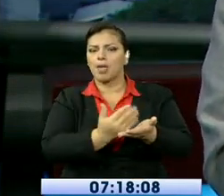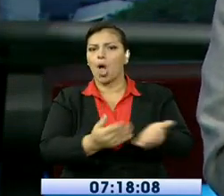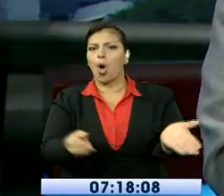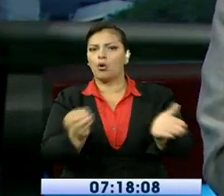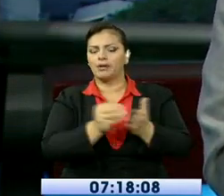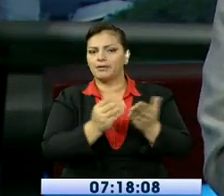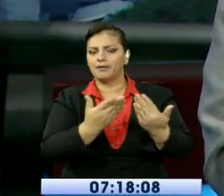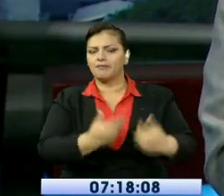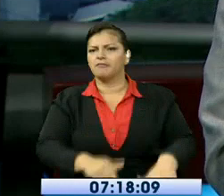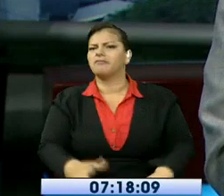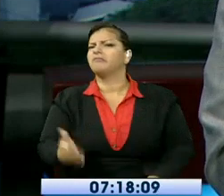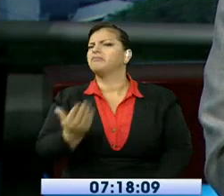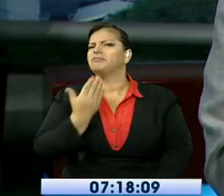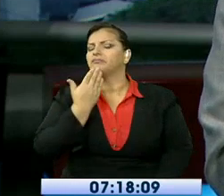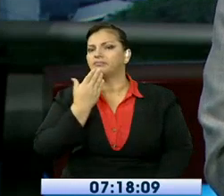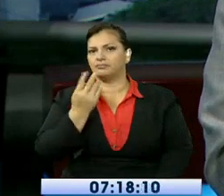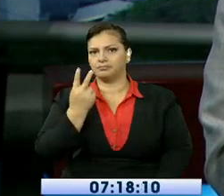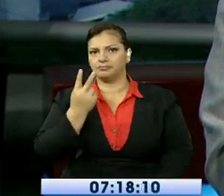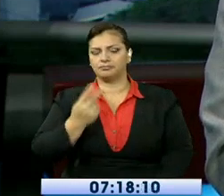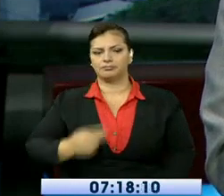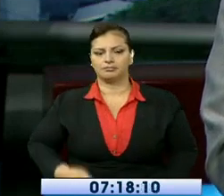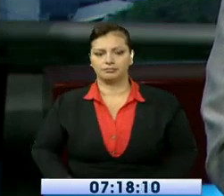radial de los días miércoles.